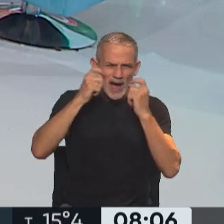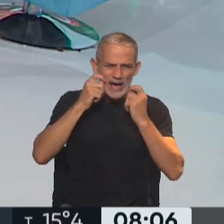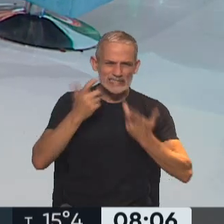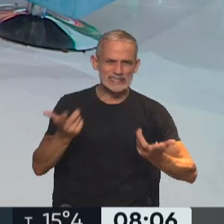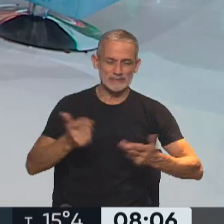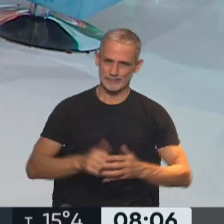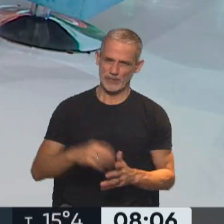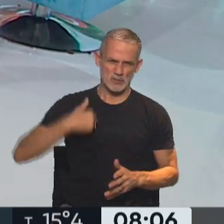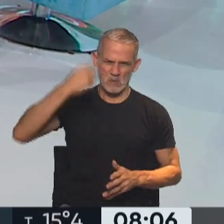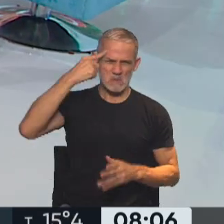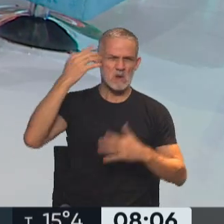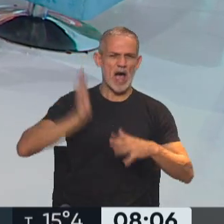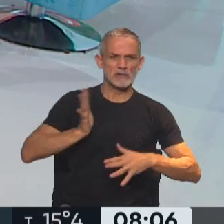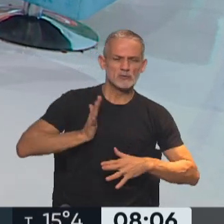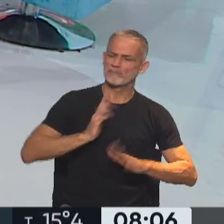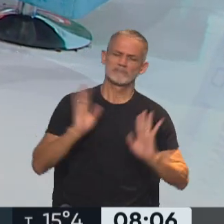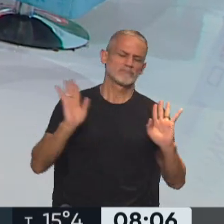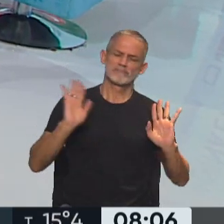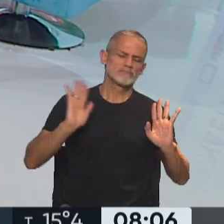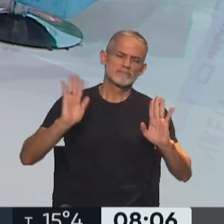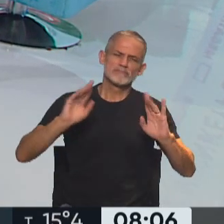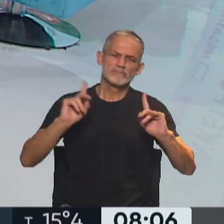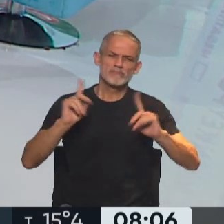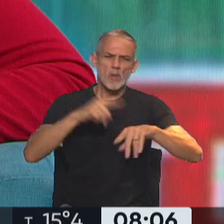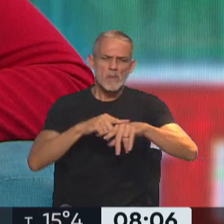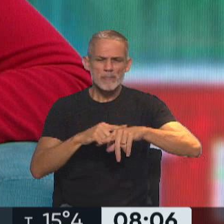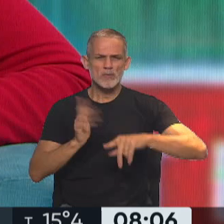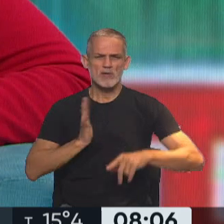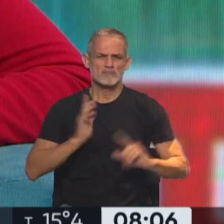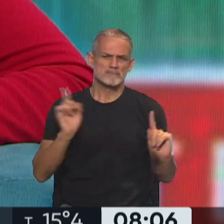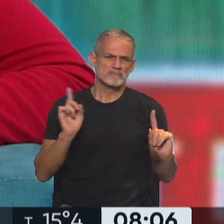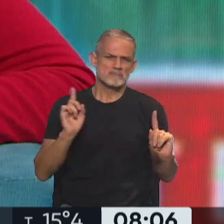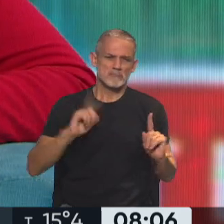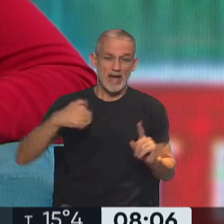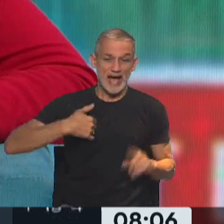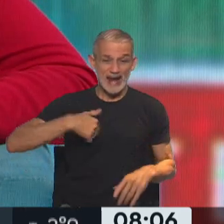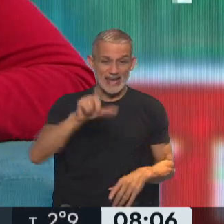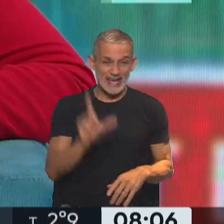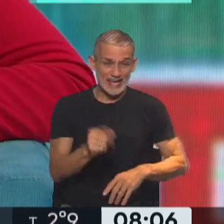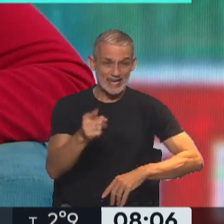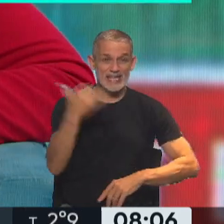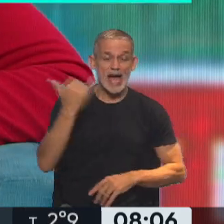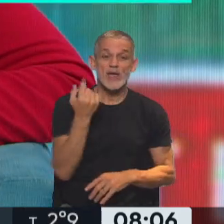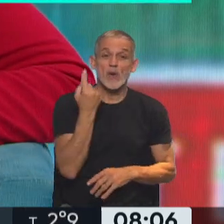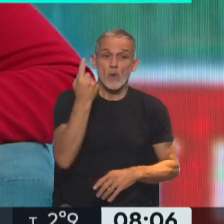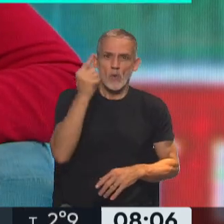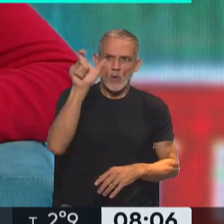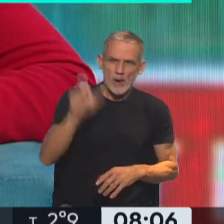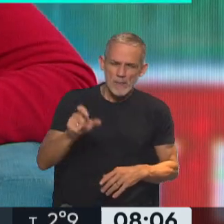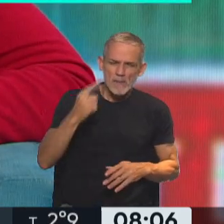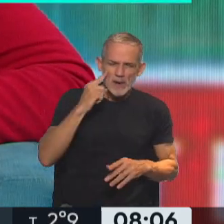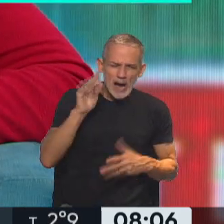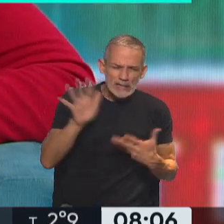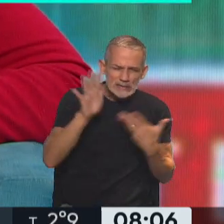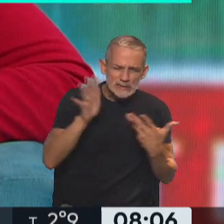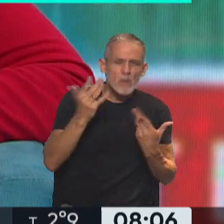yo creo en principio que no nos tenemos que asustar en este momento. Lo que sucede en nuestro país es que tuvimos un caso sospechoso que